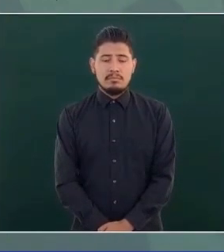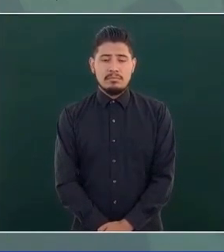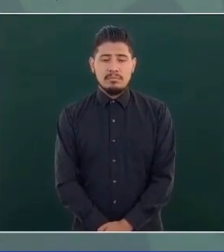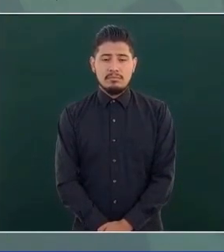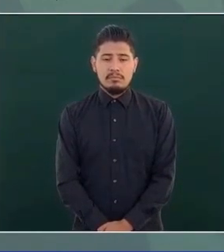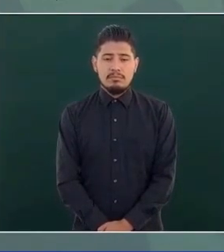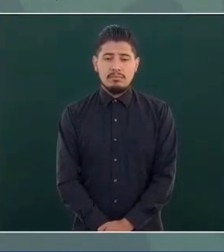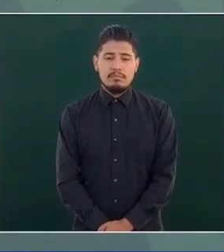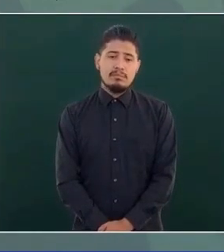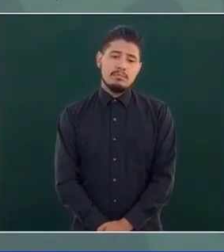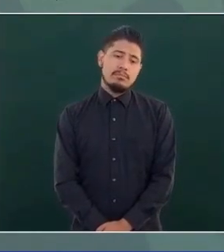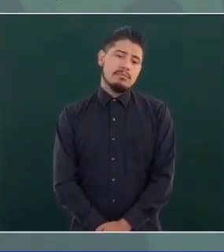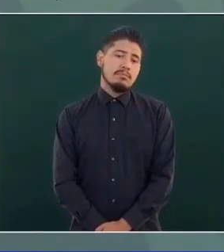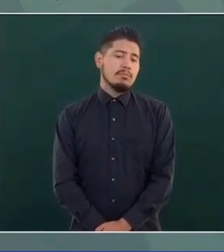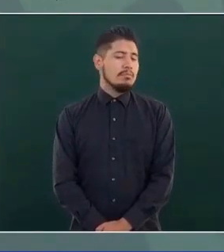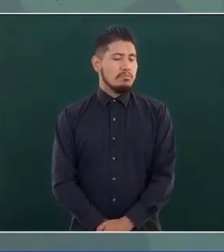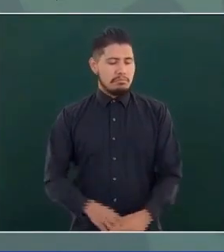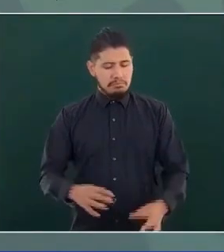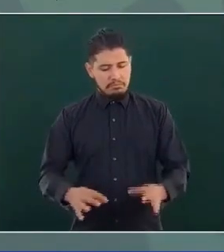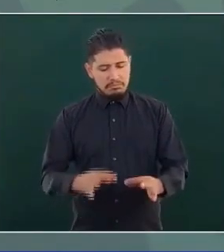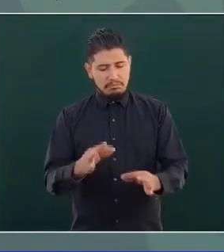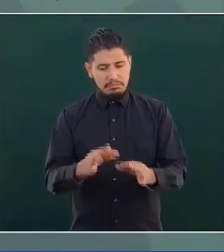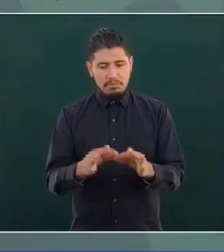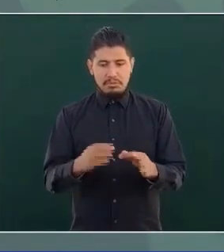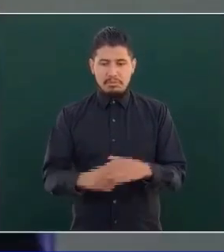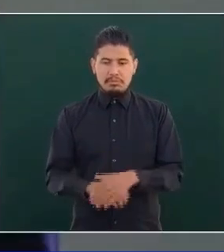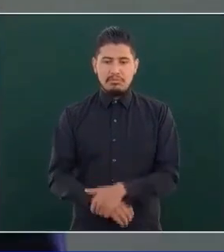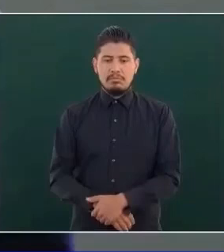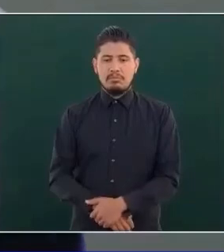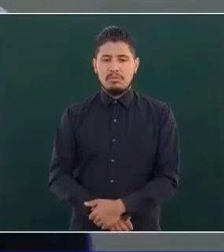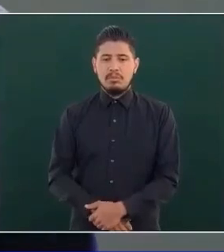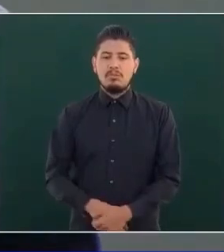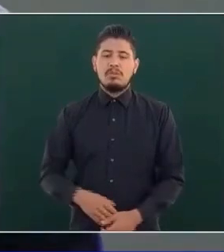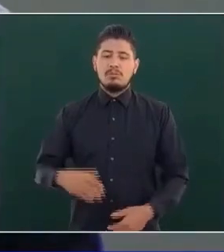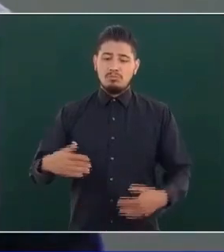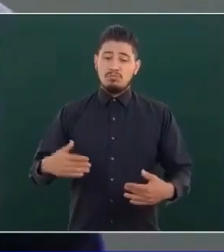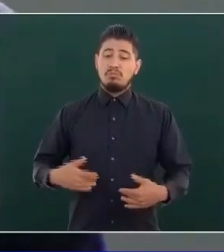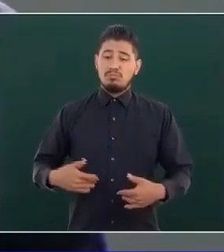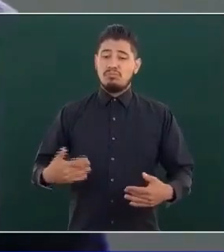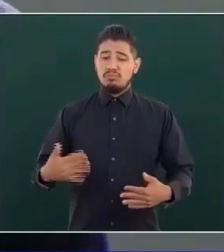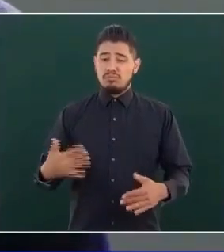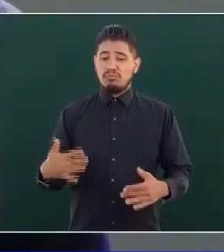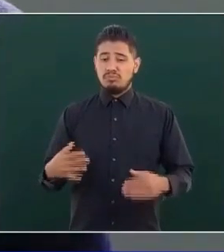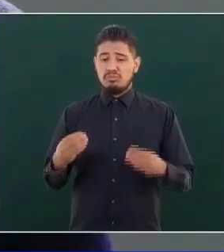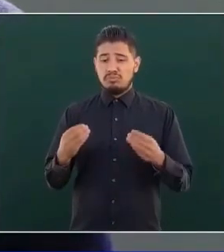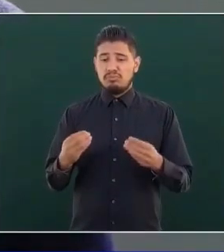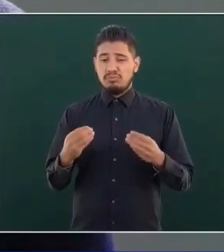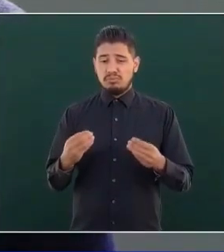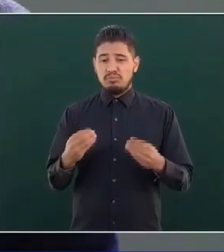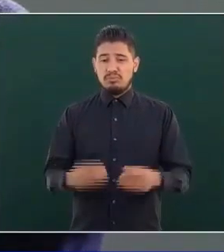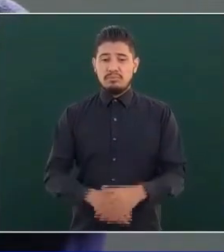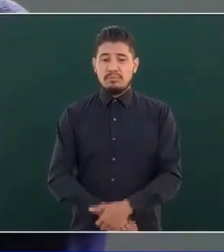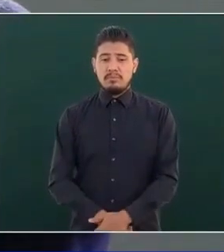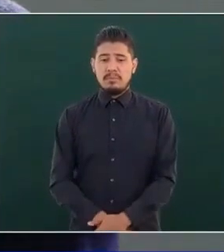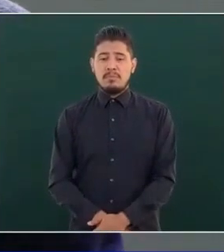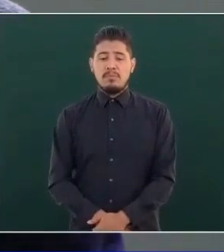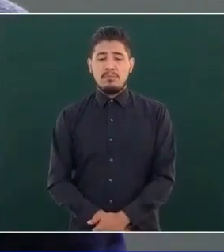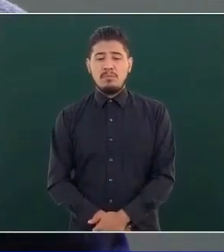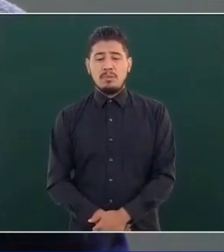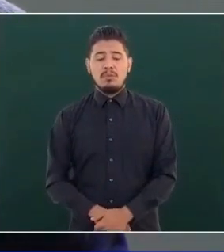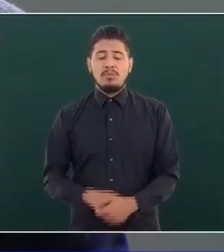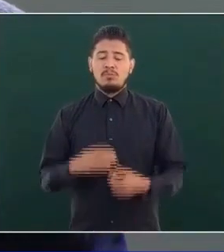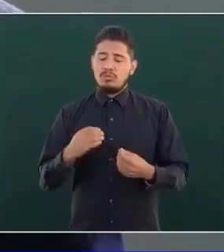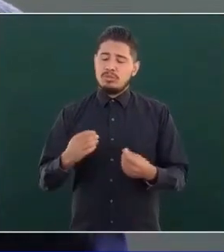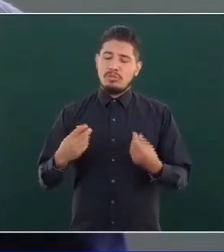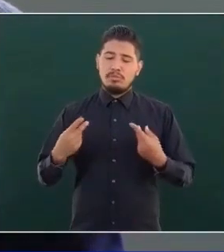con eficacia. Nos dolió muchísimo porque hubieron pérdidas de